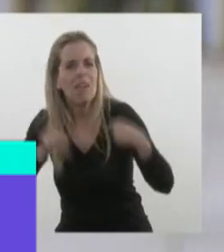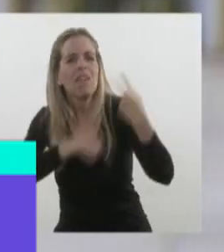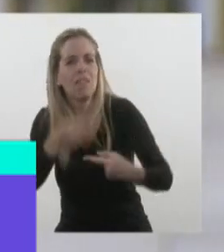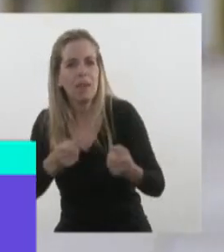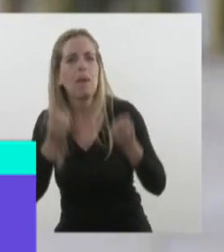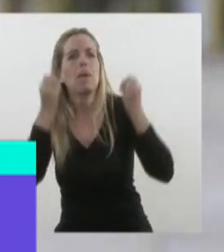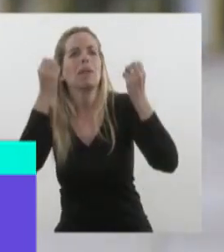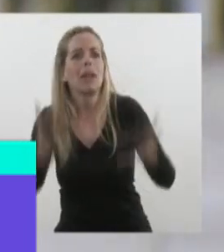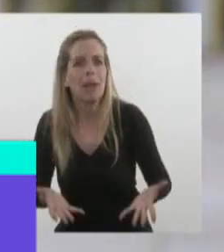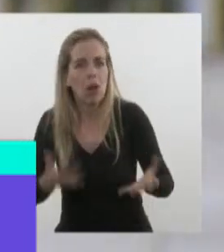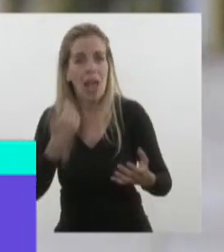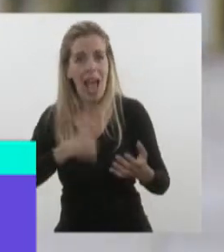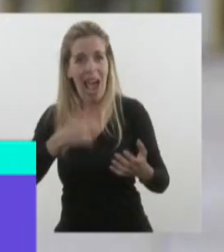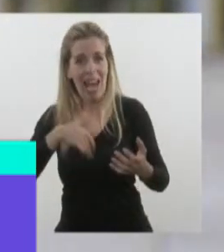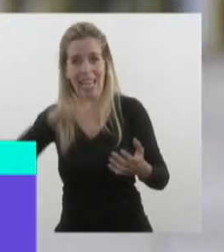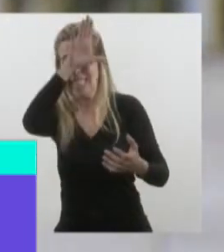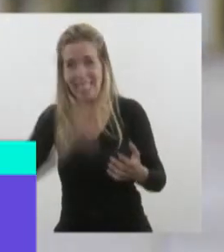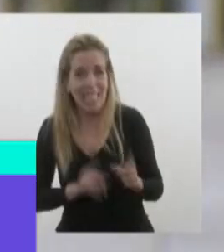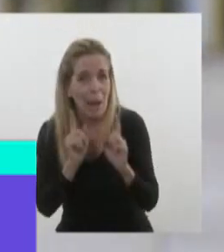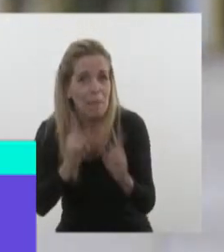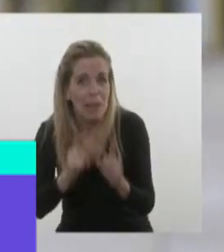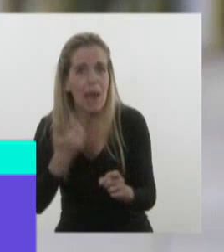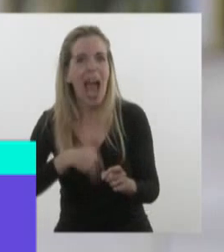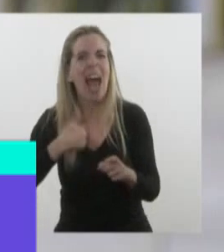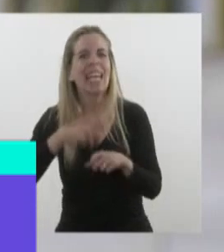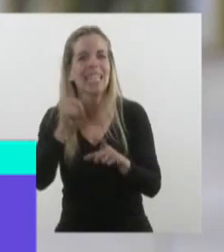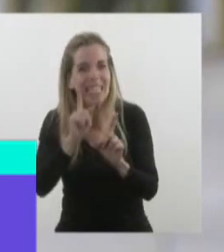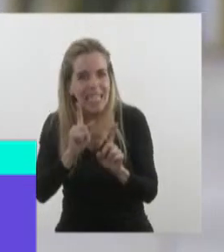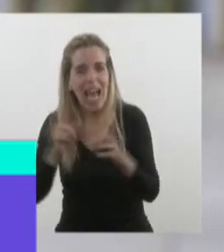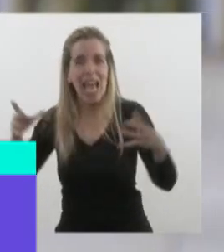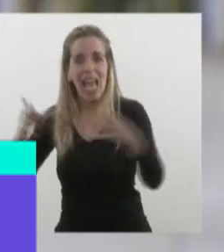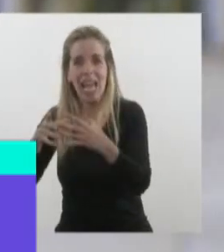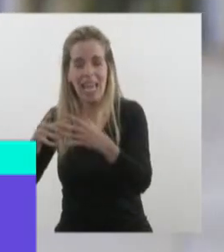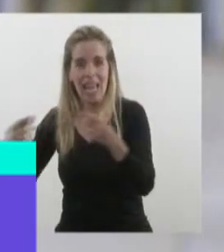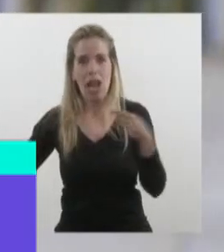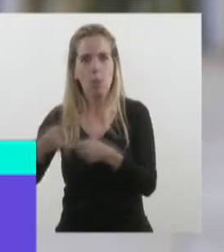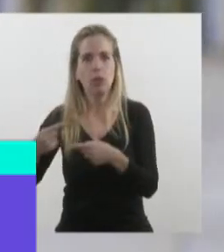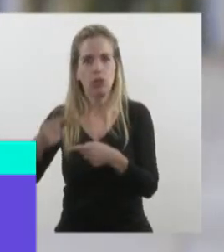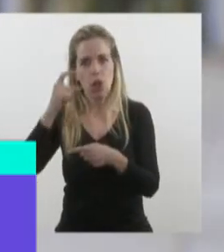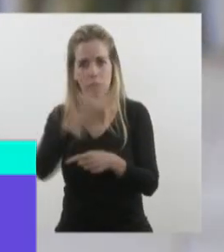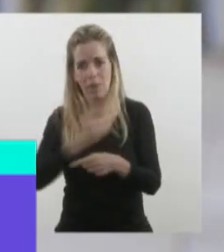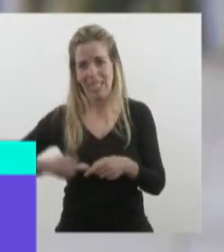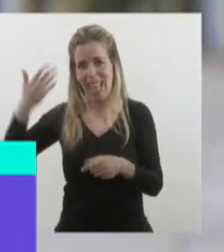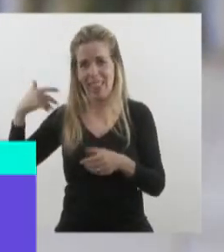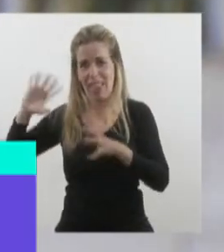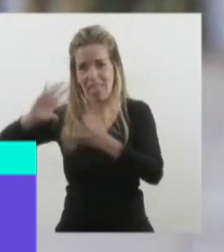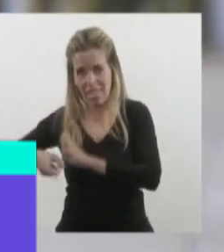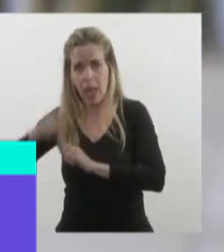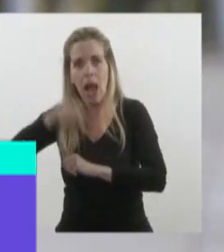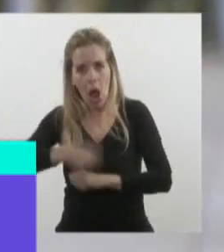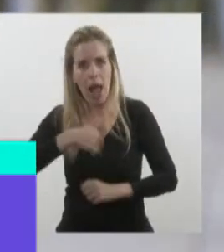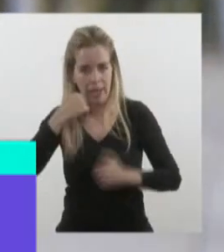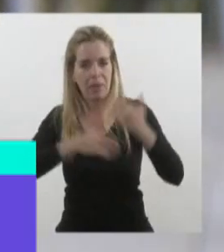poner de pie la misma Argentina que ellos arrodillaron. Gracias de corazón por estar acá y